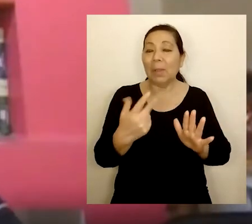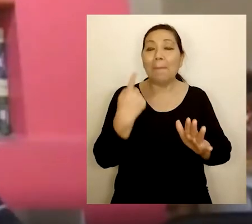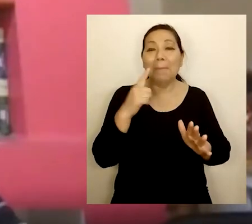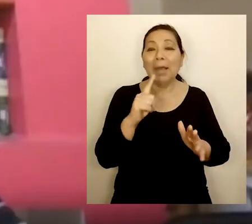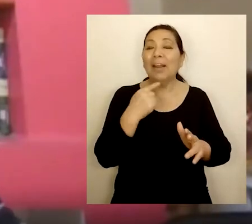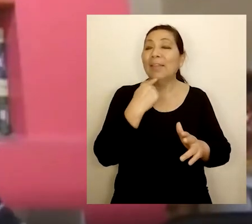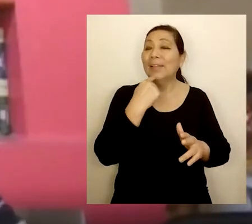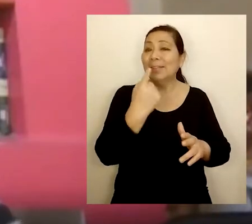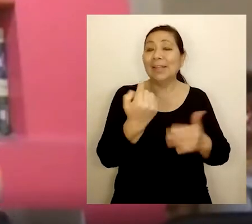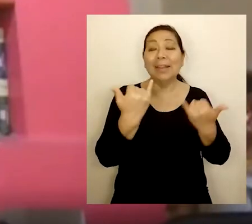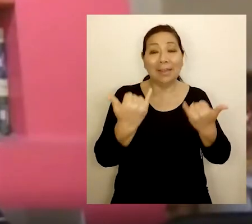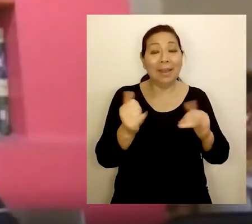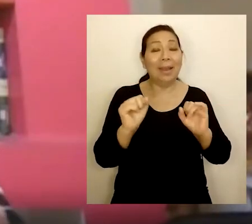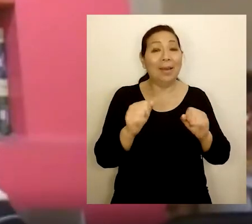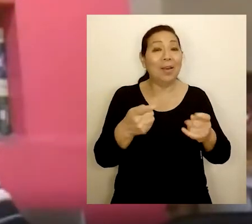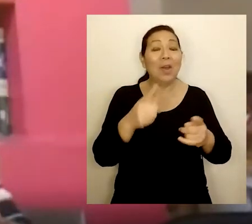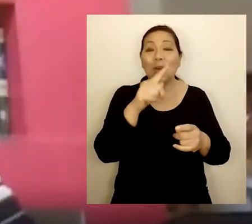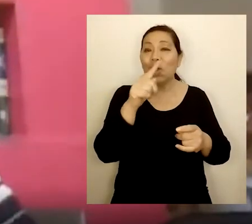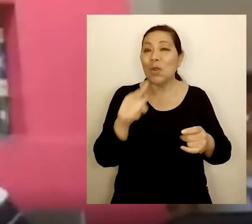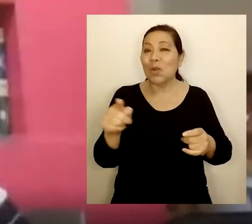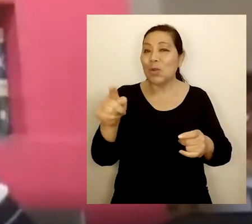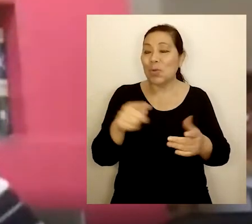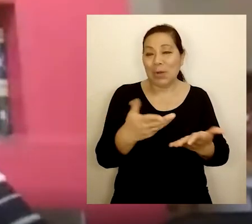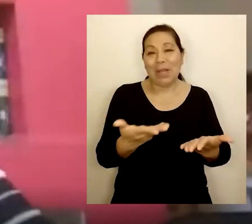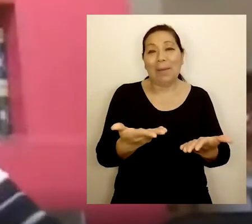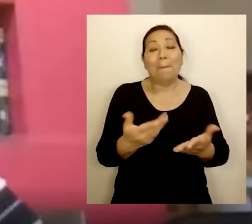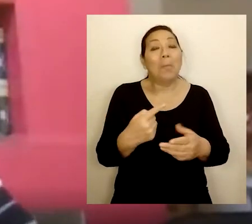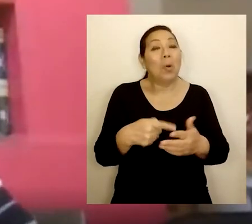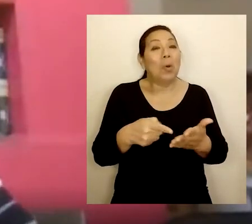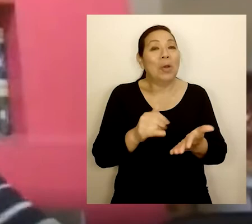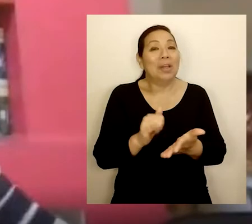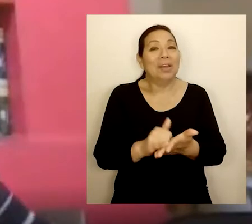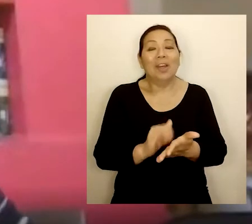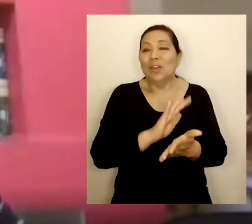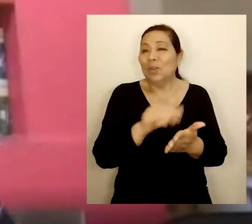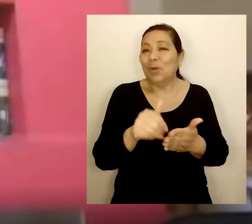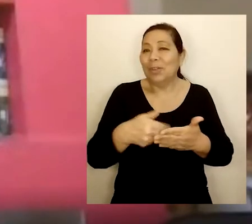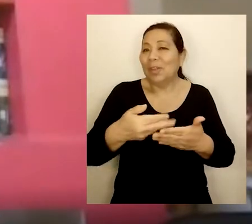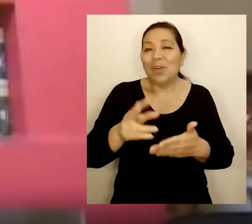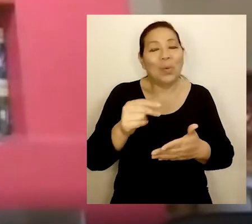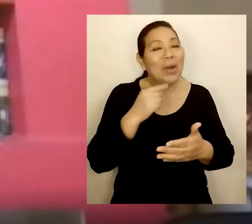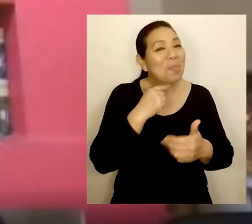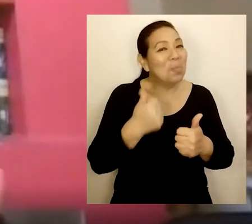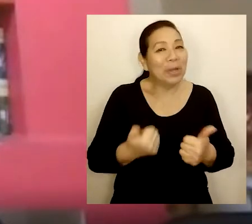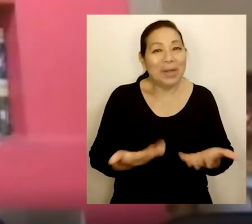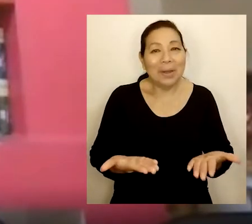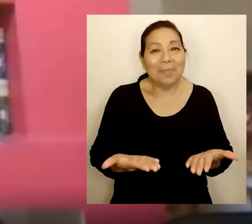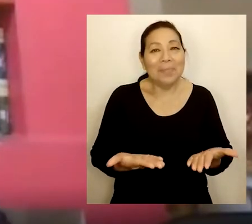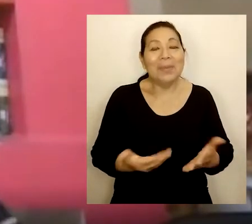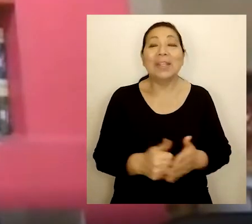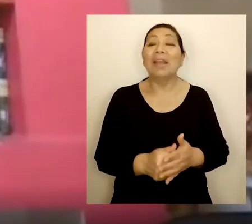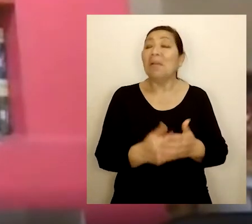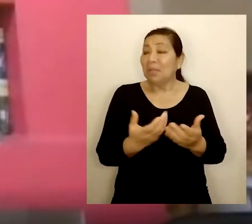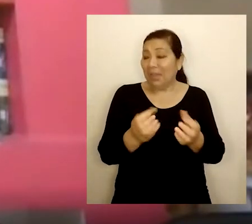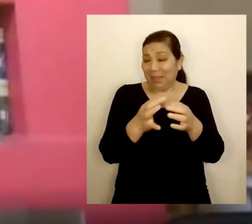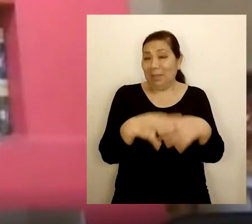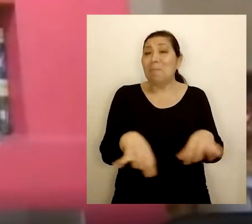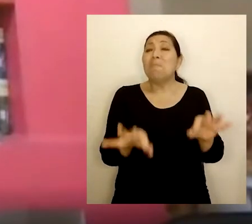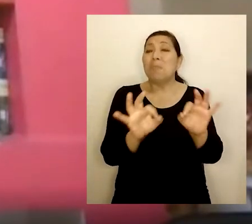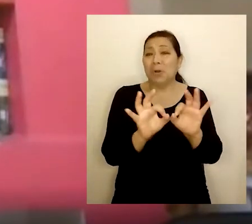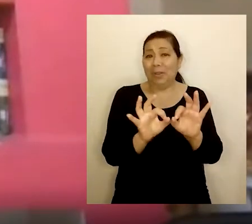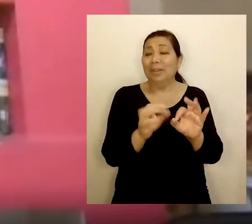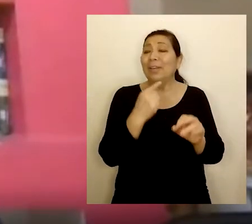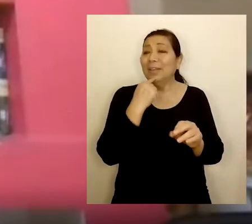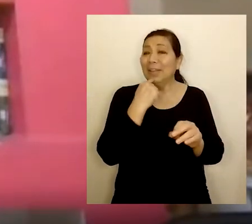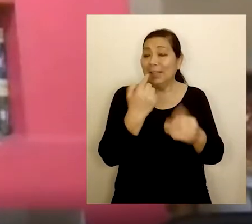para decirle que se había declarado nula el acta de infracción y que por lo tanto todos estos procesos no eran válidos. Señora magistrada, acá lo importante es